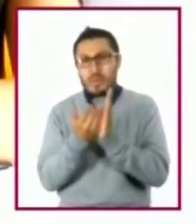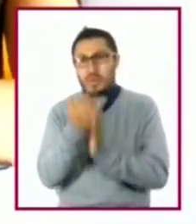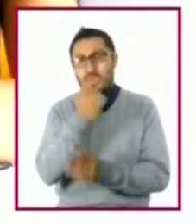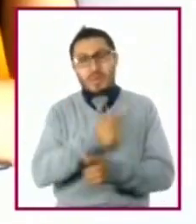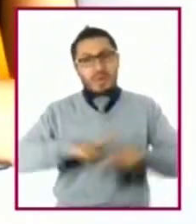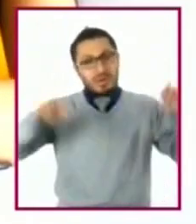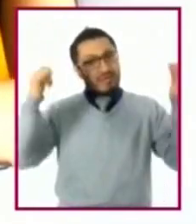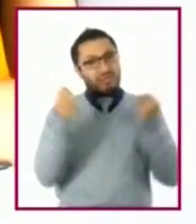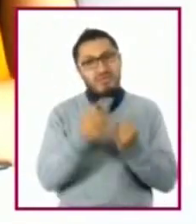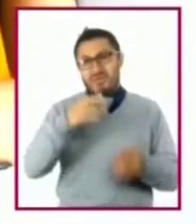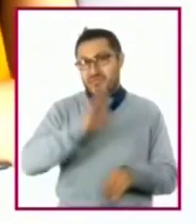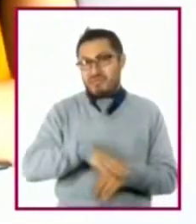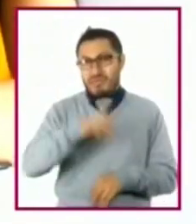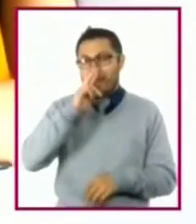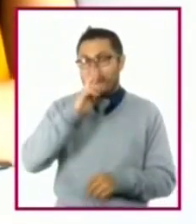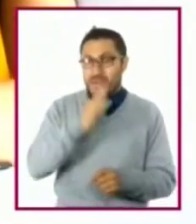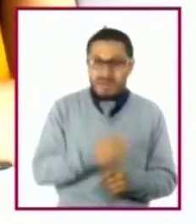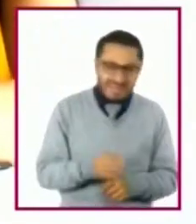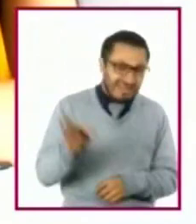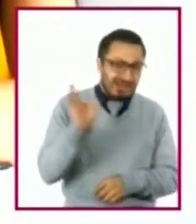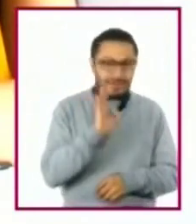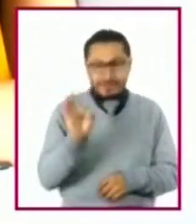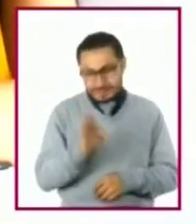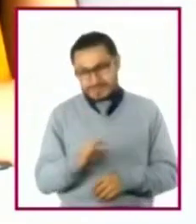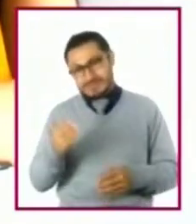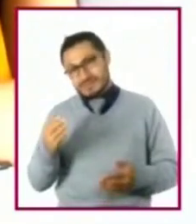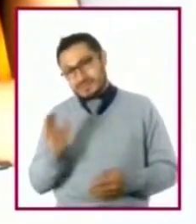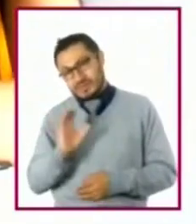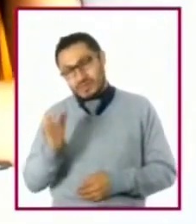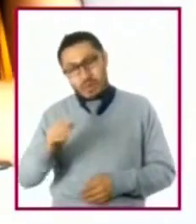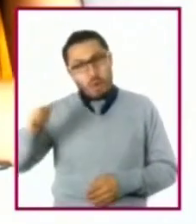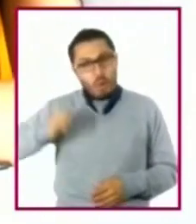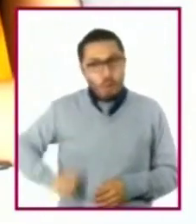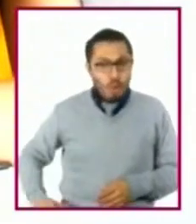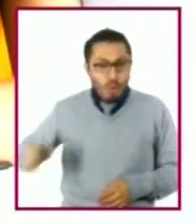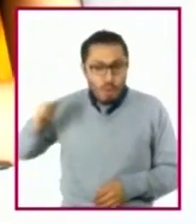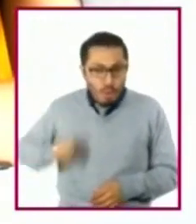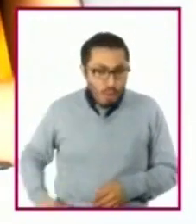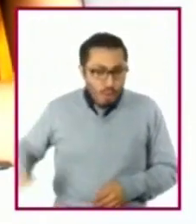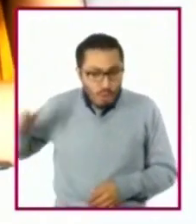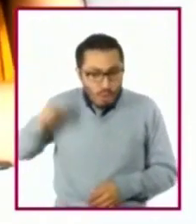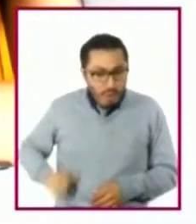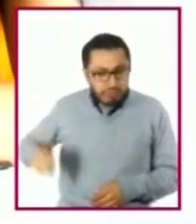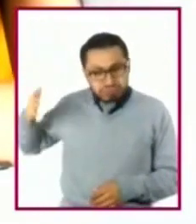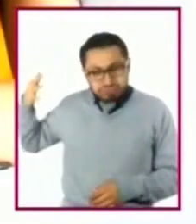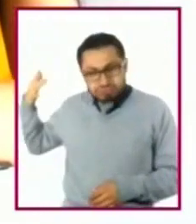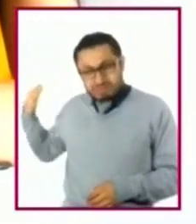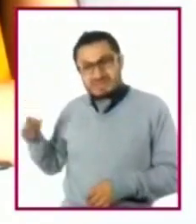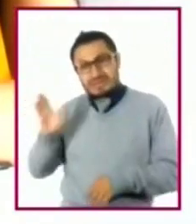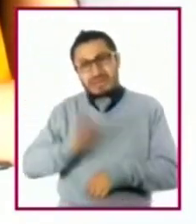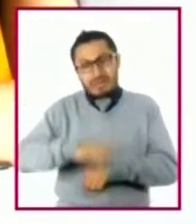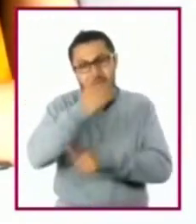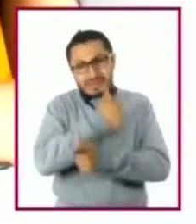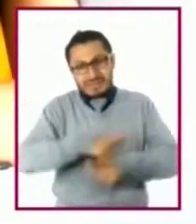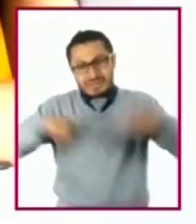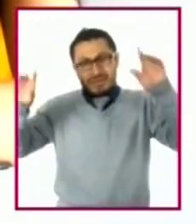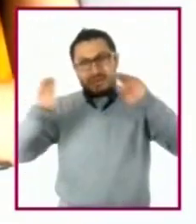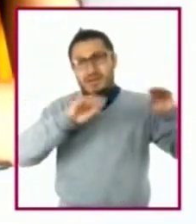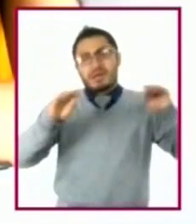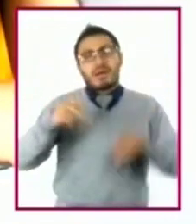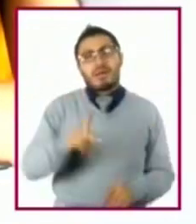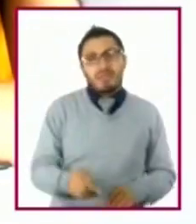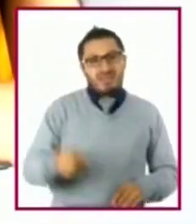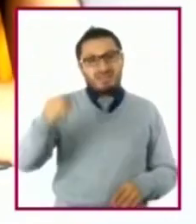más responsabilidades. Quizás en la época de las cavernas tenían más libertad de movimiento, pero cuando imagino